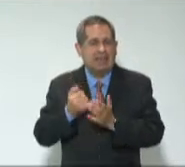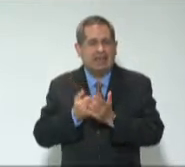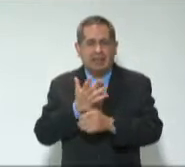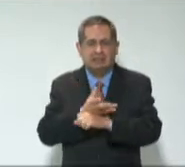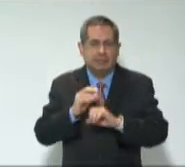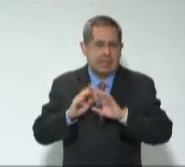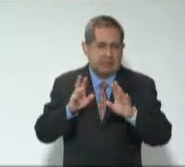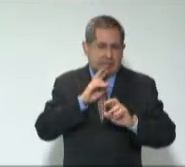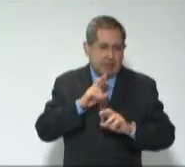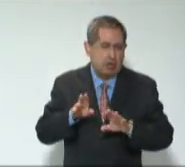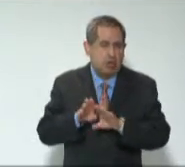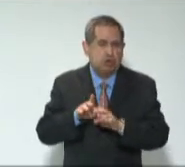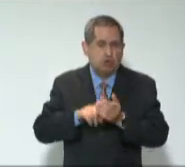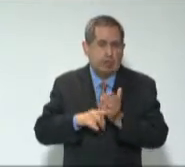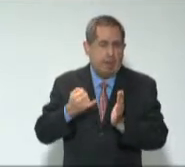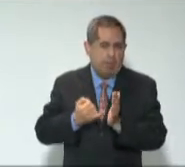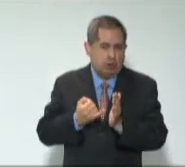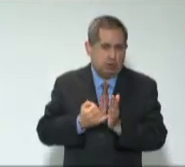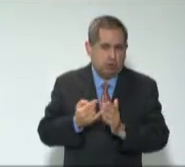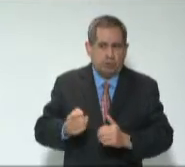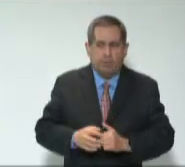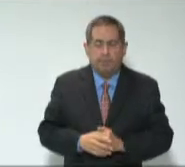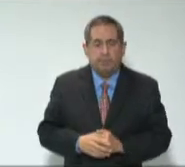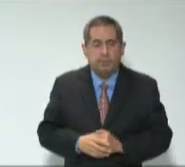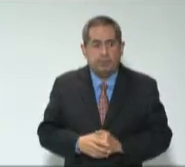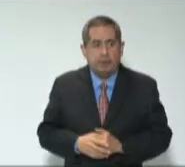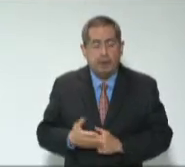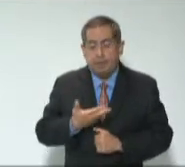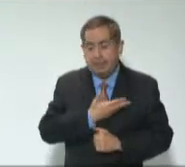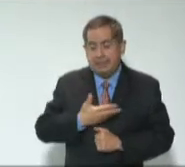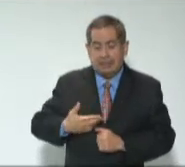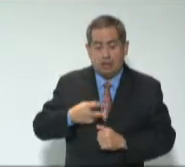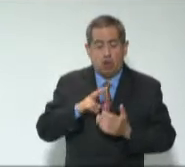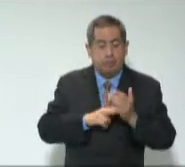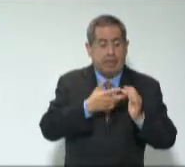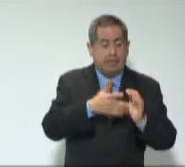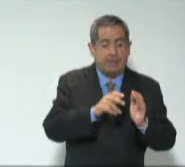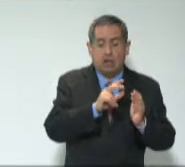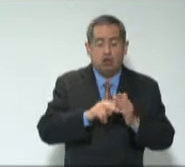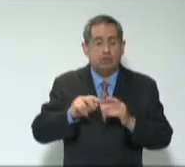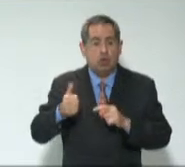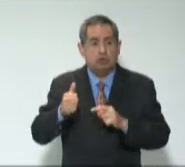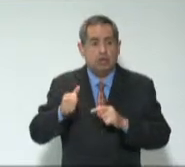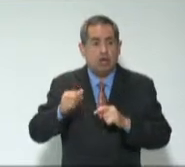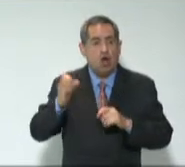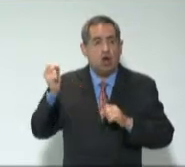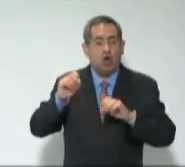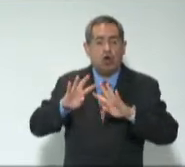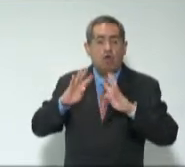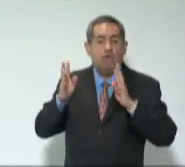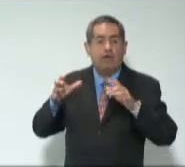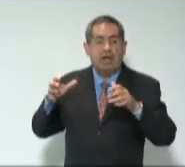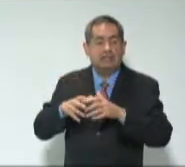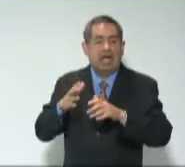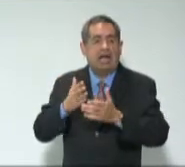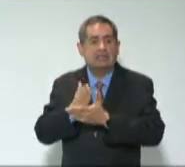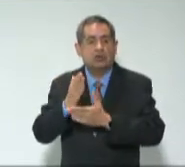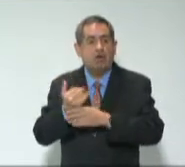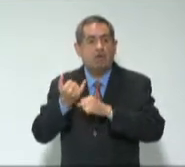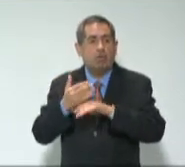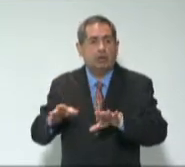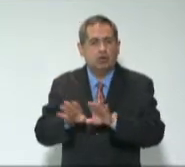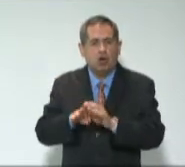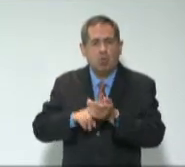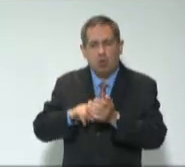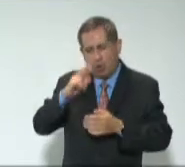rendición de cuentas en materia fiscal presidente de 2010 a 2011 de la conferencia mexicana para el acceso a la información pública como la